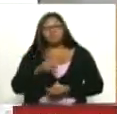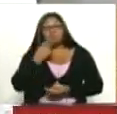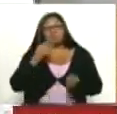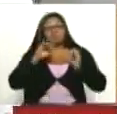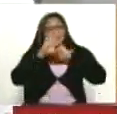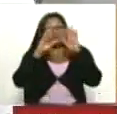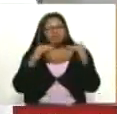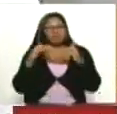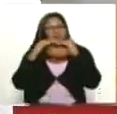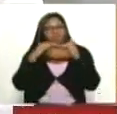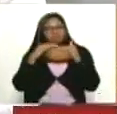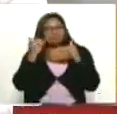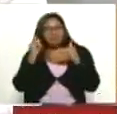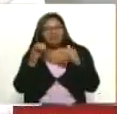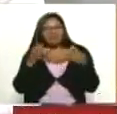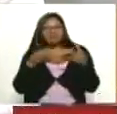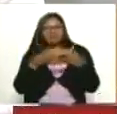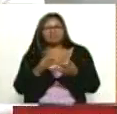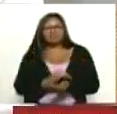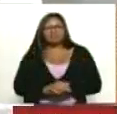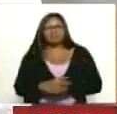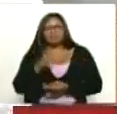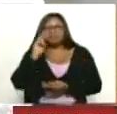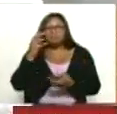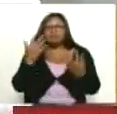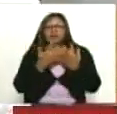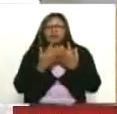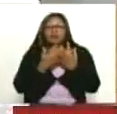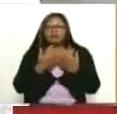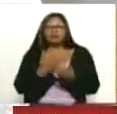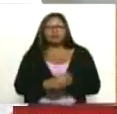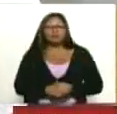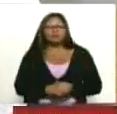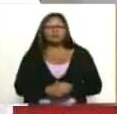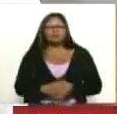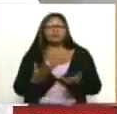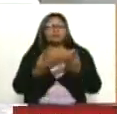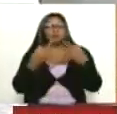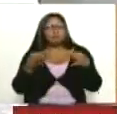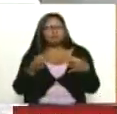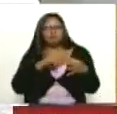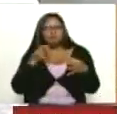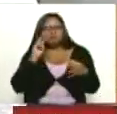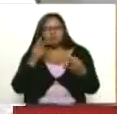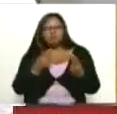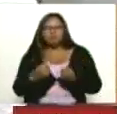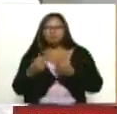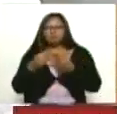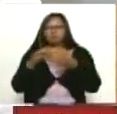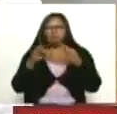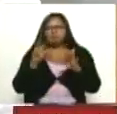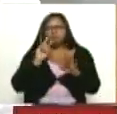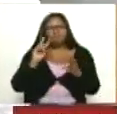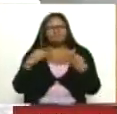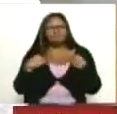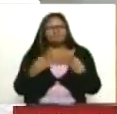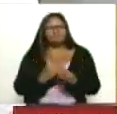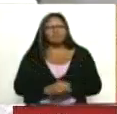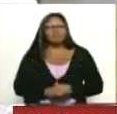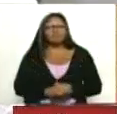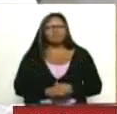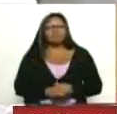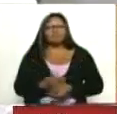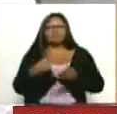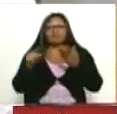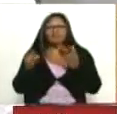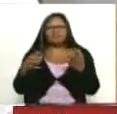la igualdad de género, los efectos de la guerra normal, o sea, de la guerra convencional, pero también de la guerra multiforme,